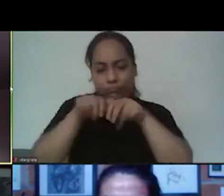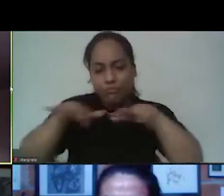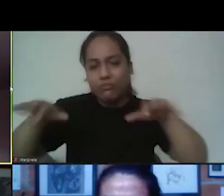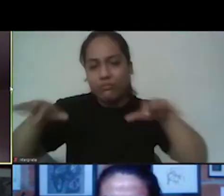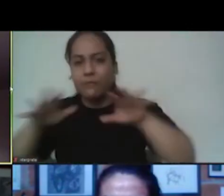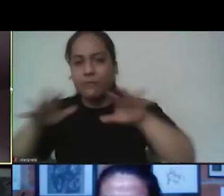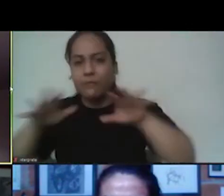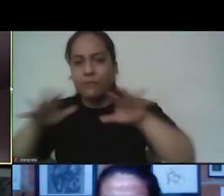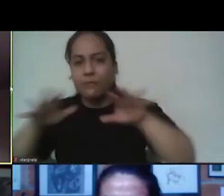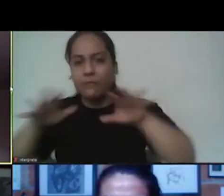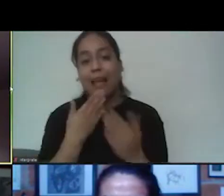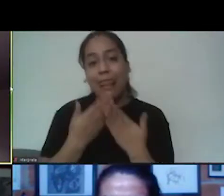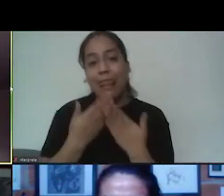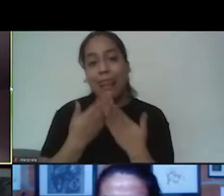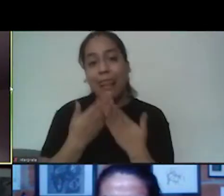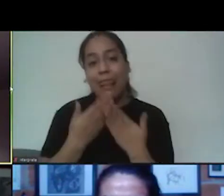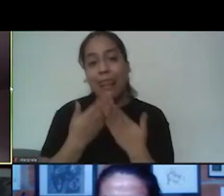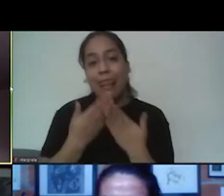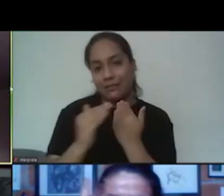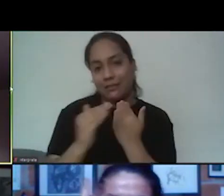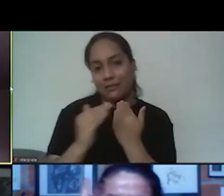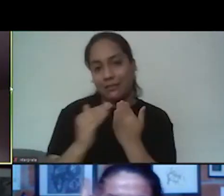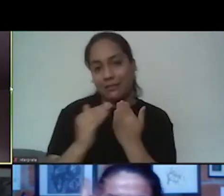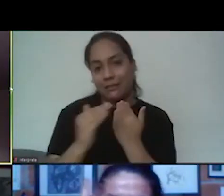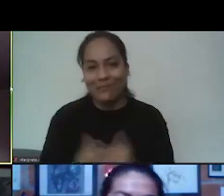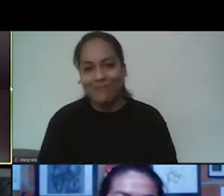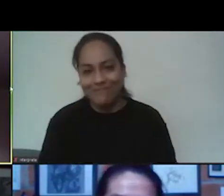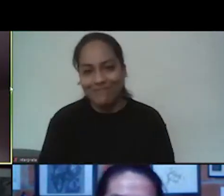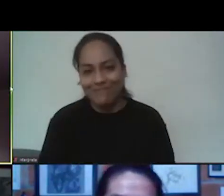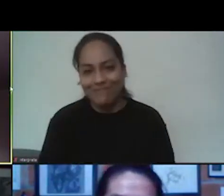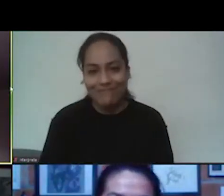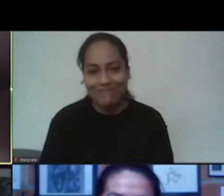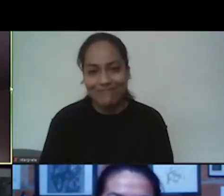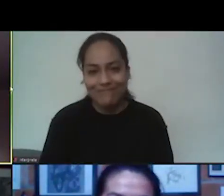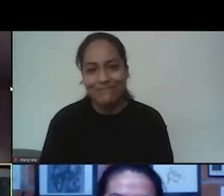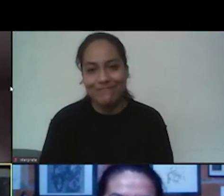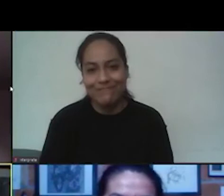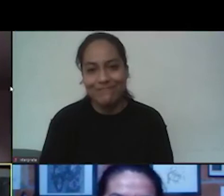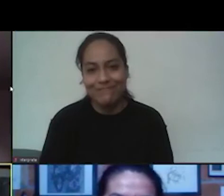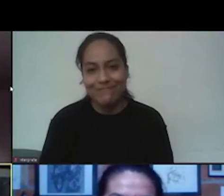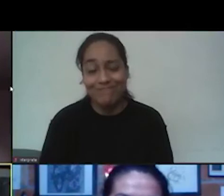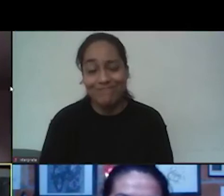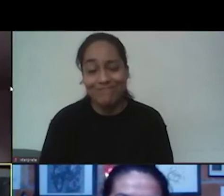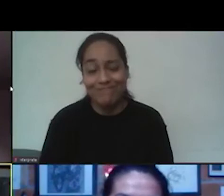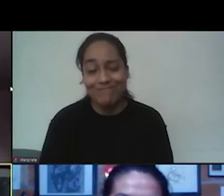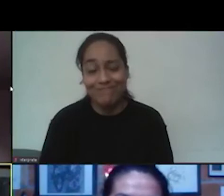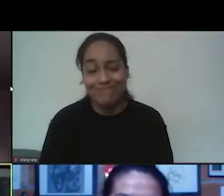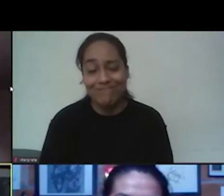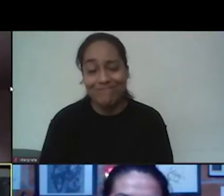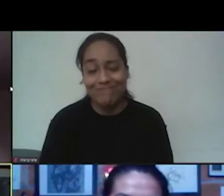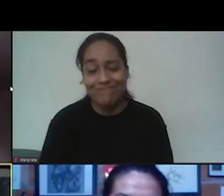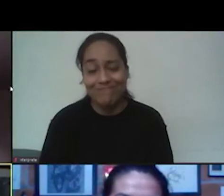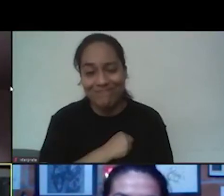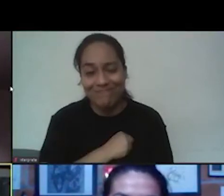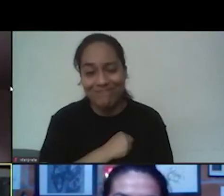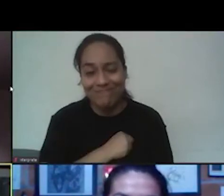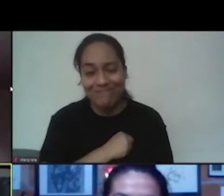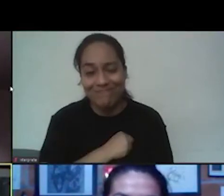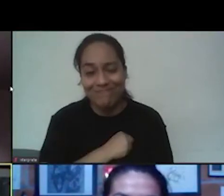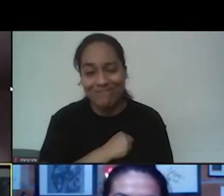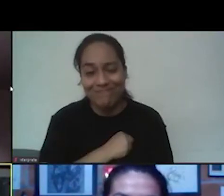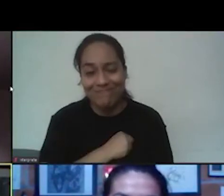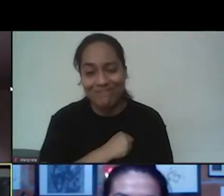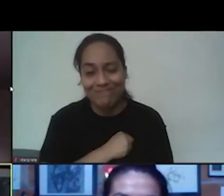por la invitación y por todo. Ok, Luz Ángela, discúlpame, es que no estaba yo